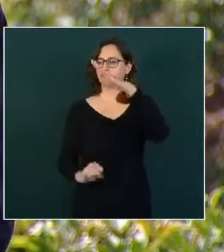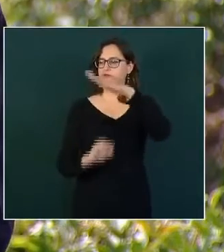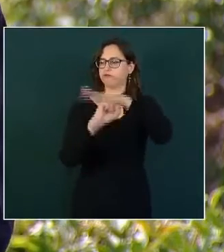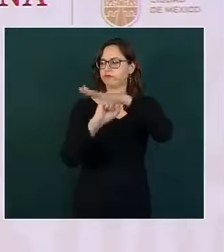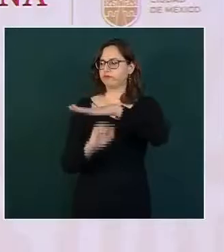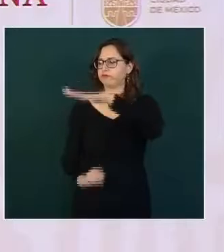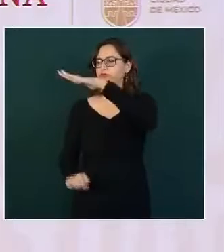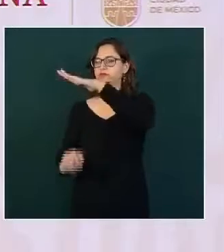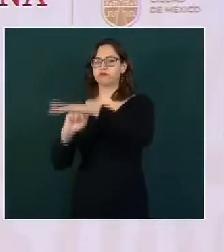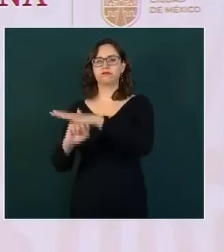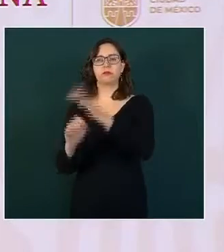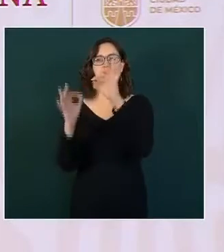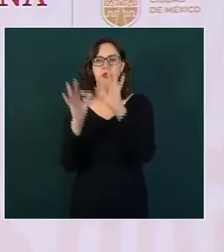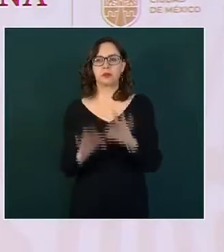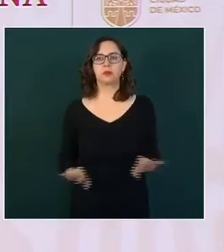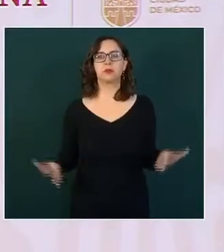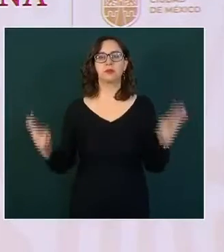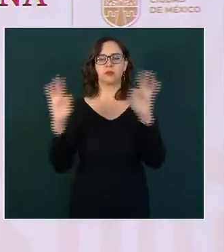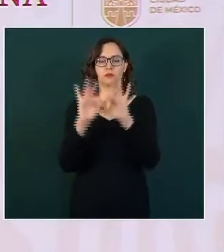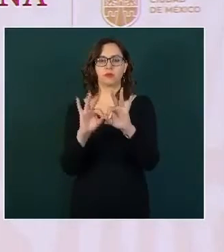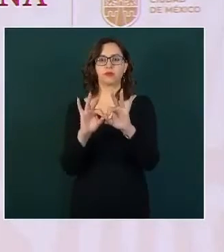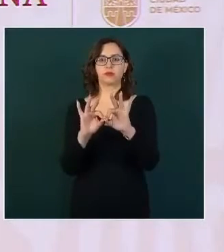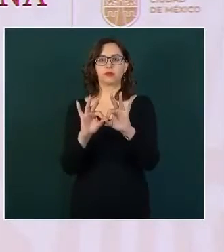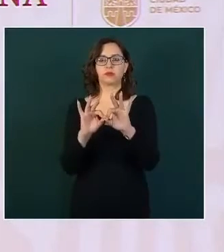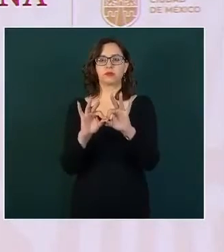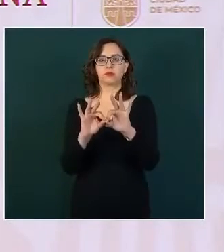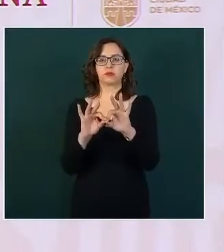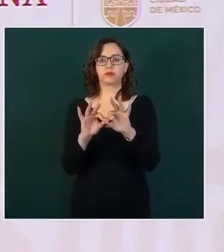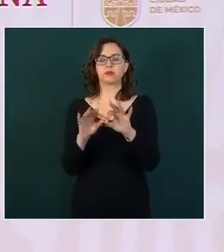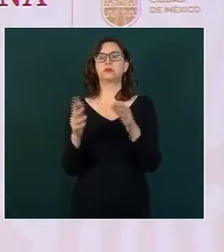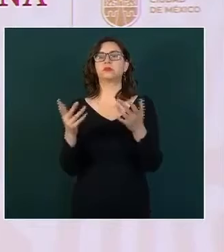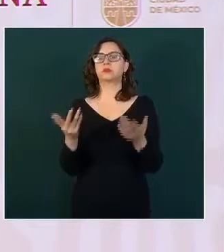pilares del Estado mexicano,